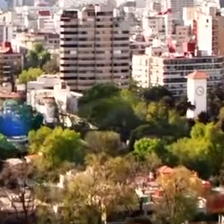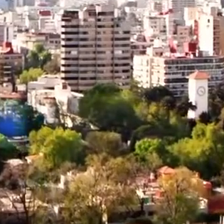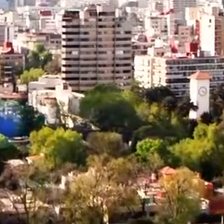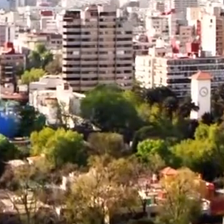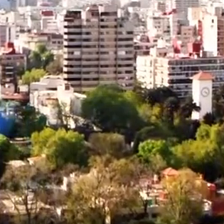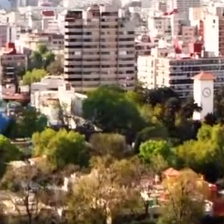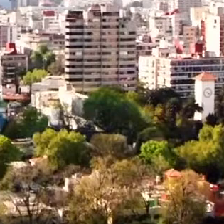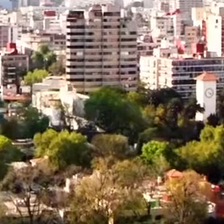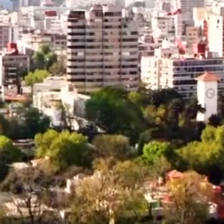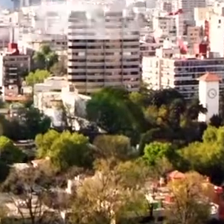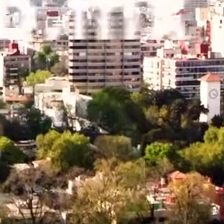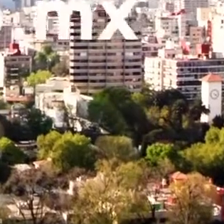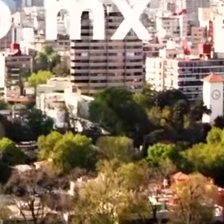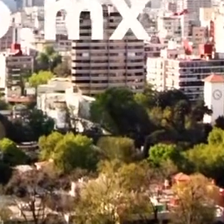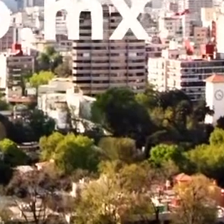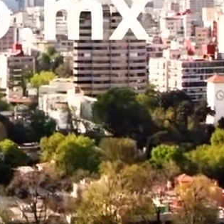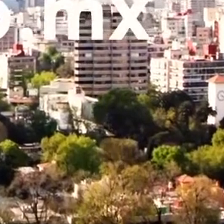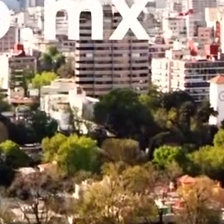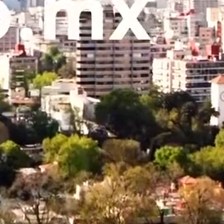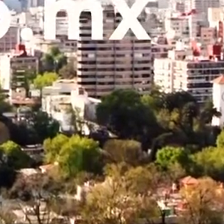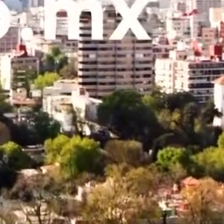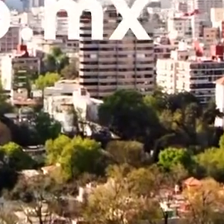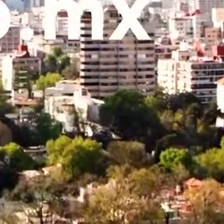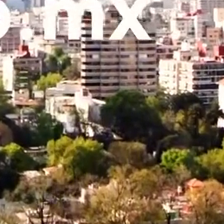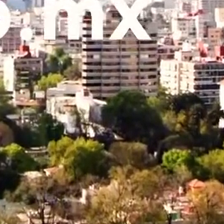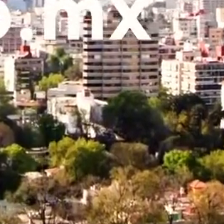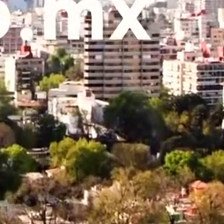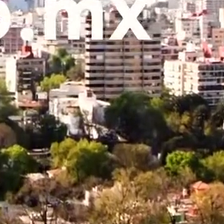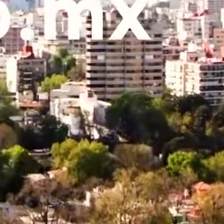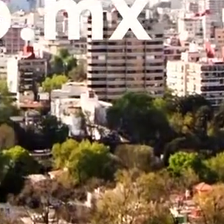Para mayor información visita